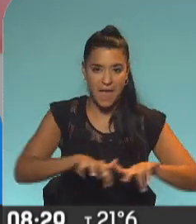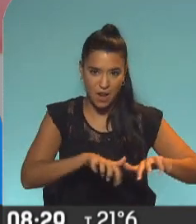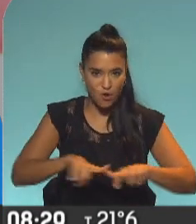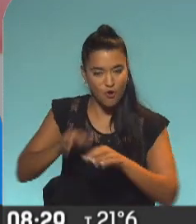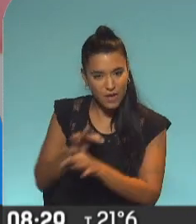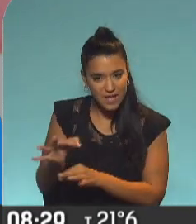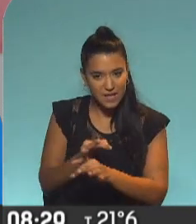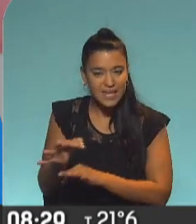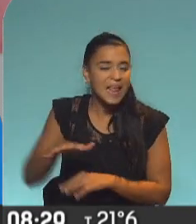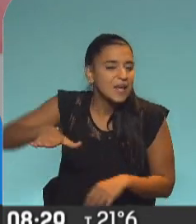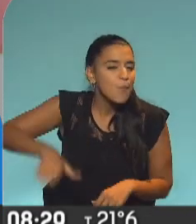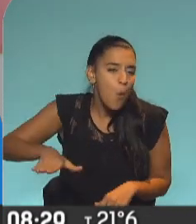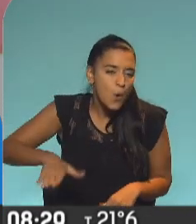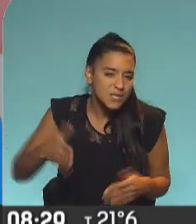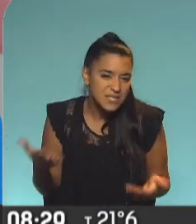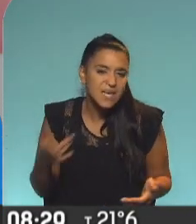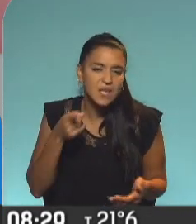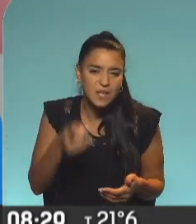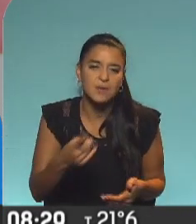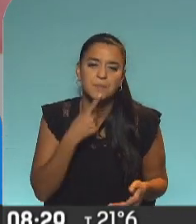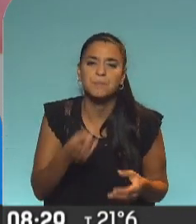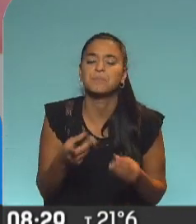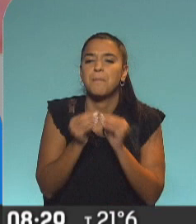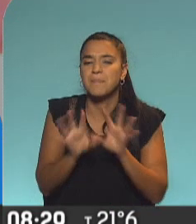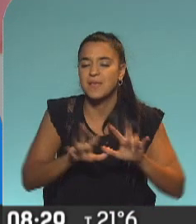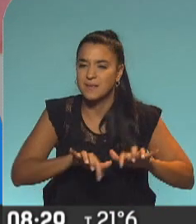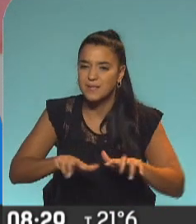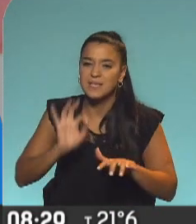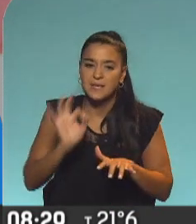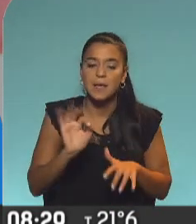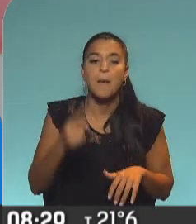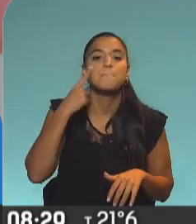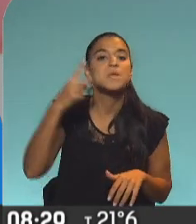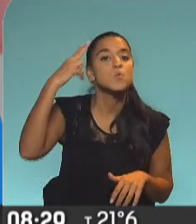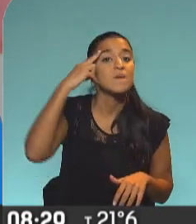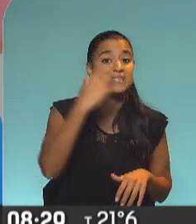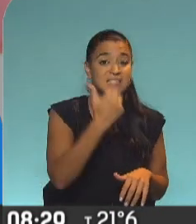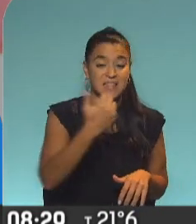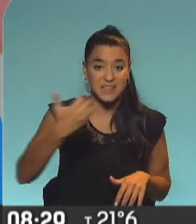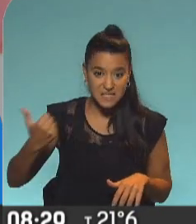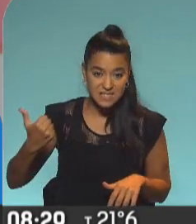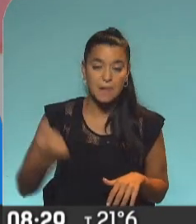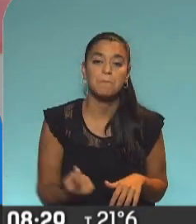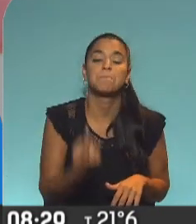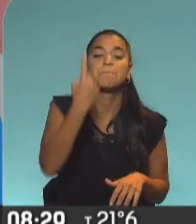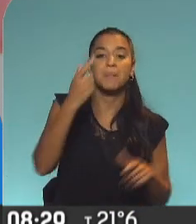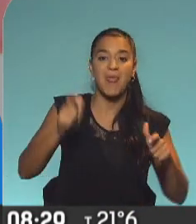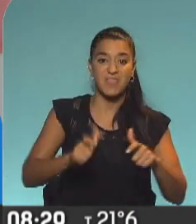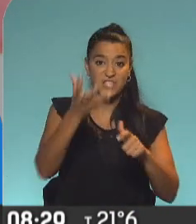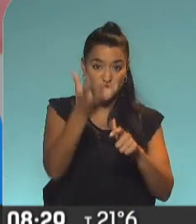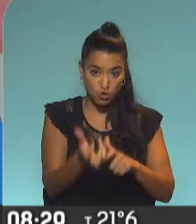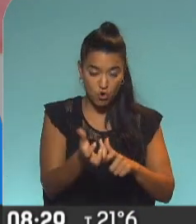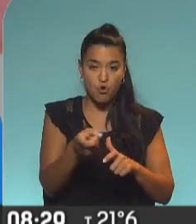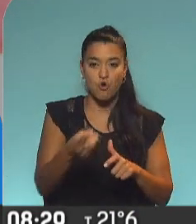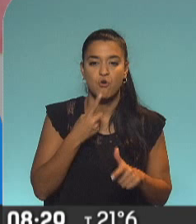que desde muy pequeño se inició en este arte. Ya en 1966 graba su primer disco con